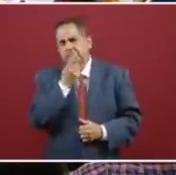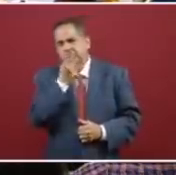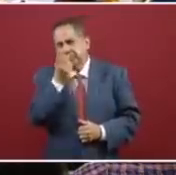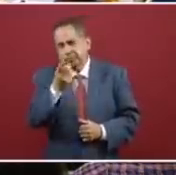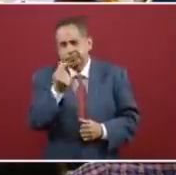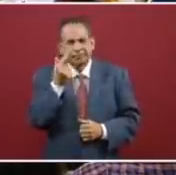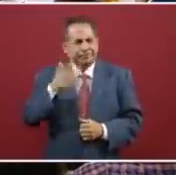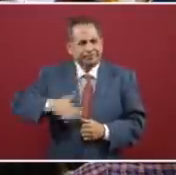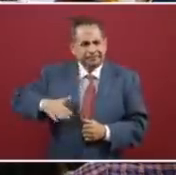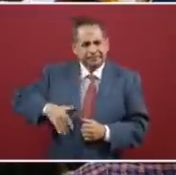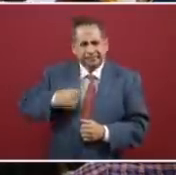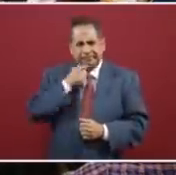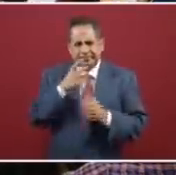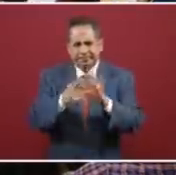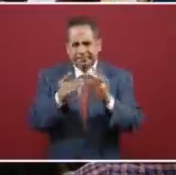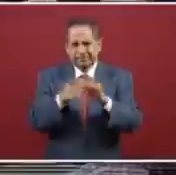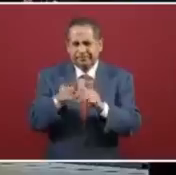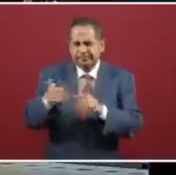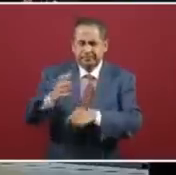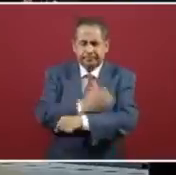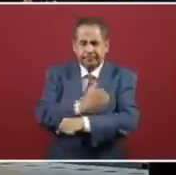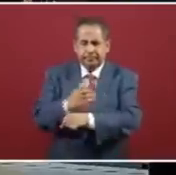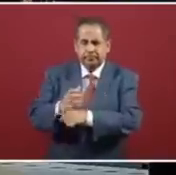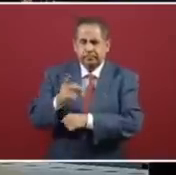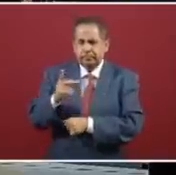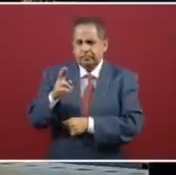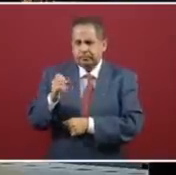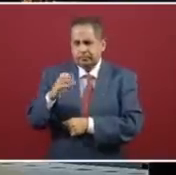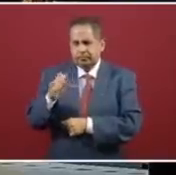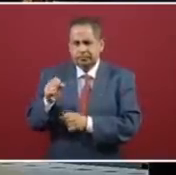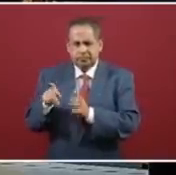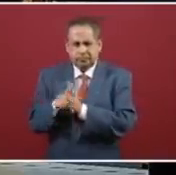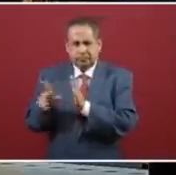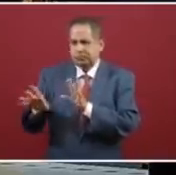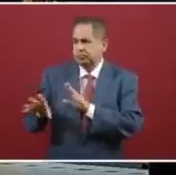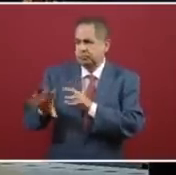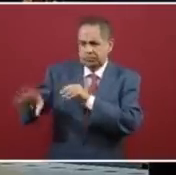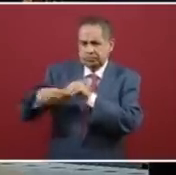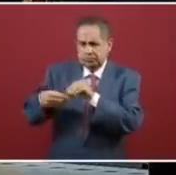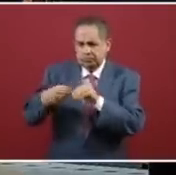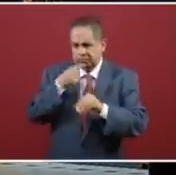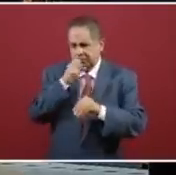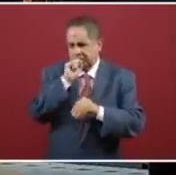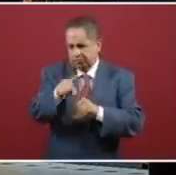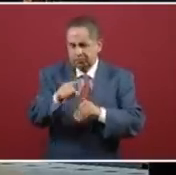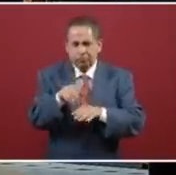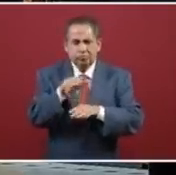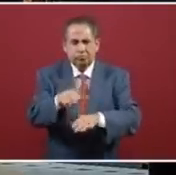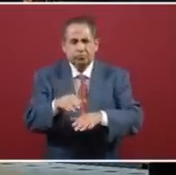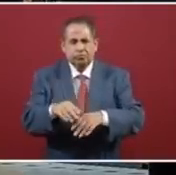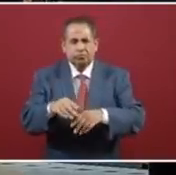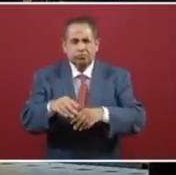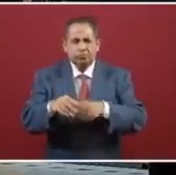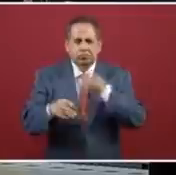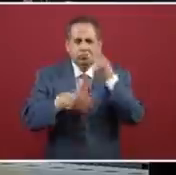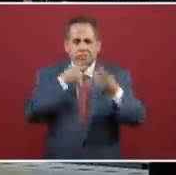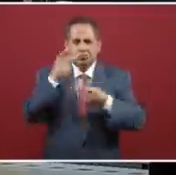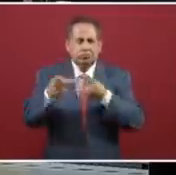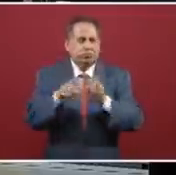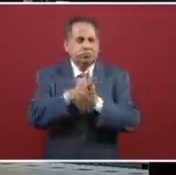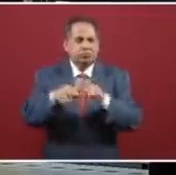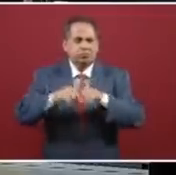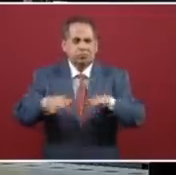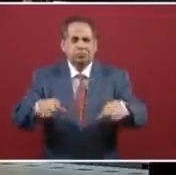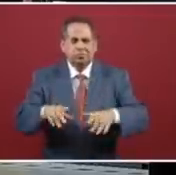comentar hace un ratito sobre el comentario del compañero del proceso en cuanto a los dichos aquí sobre la prensa